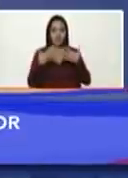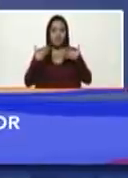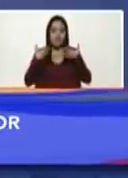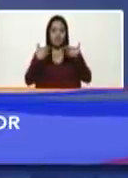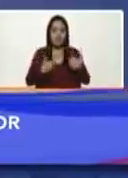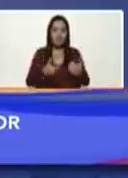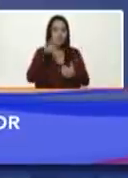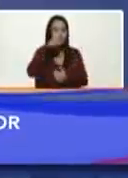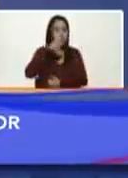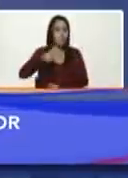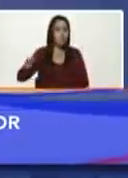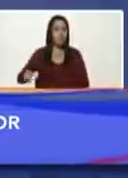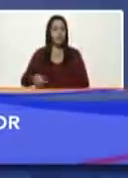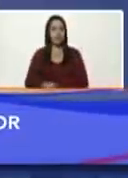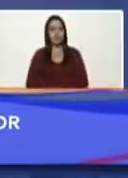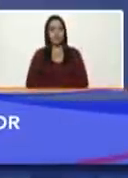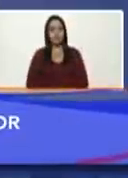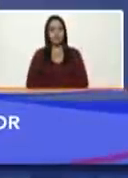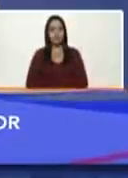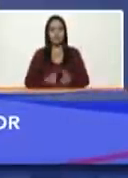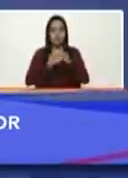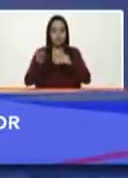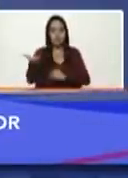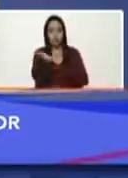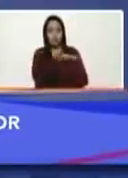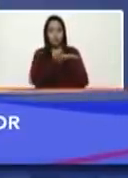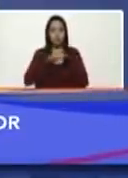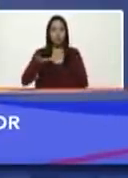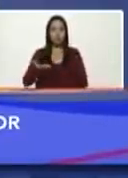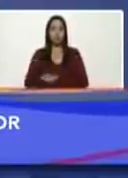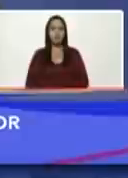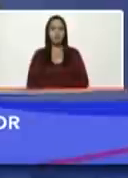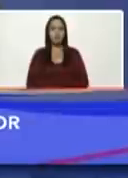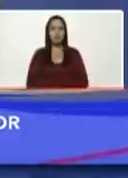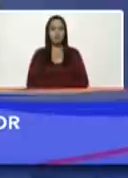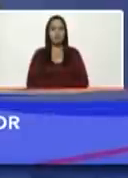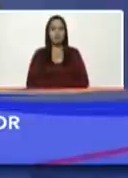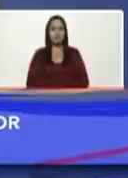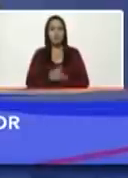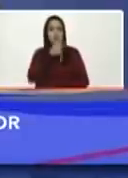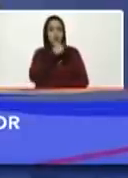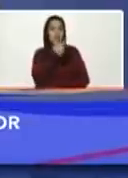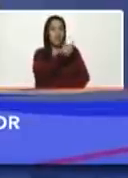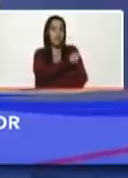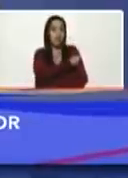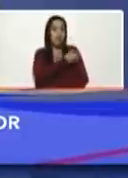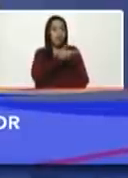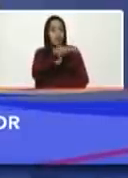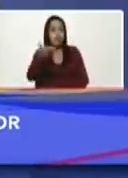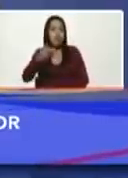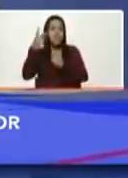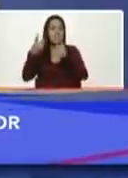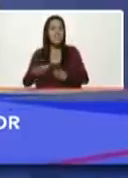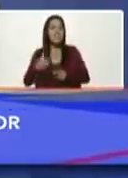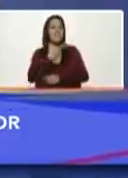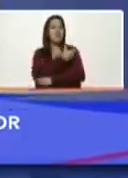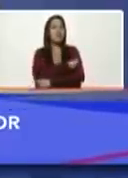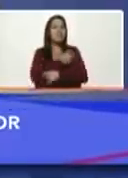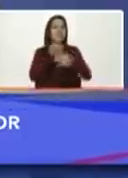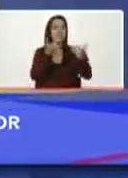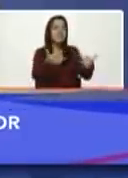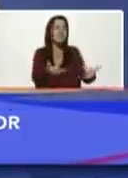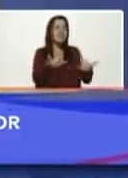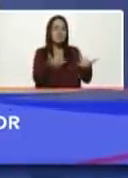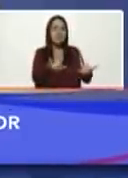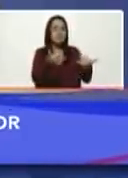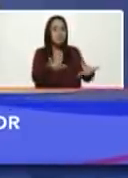del pueblo, todos ustedes, si no se han vacunado, deben ser vacunados de